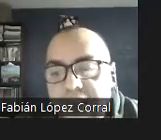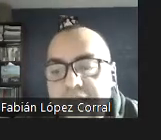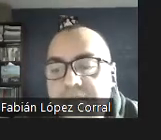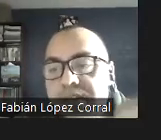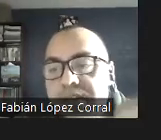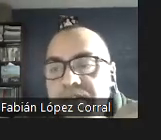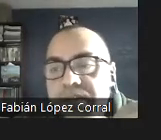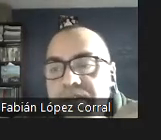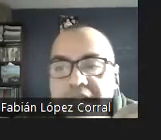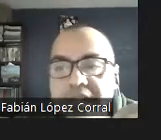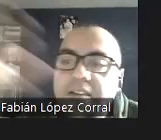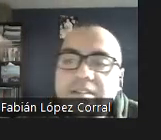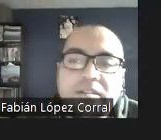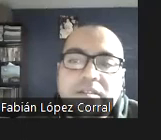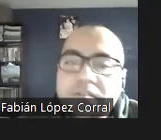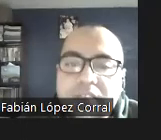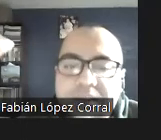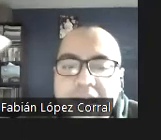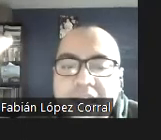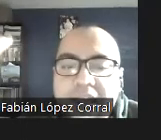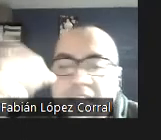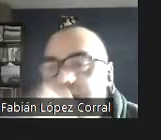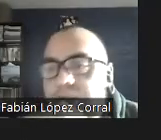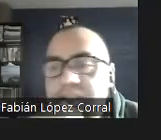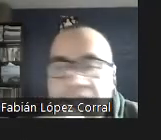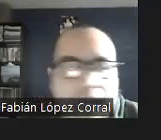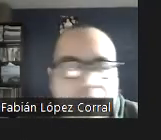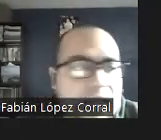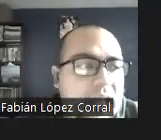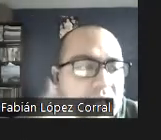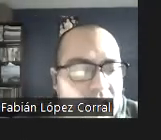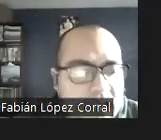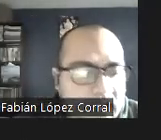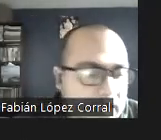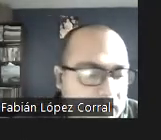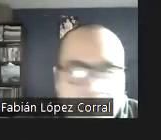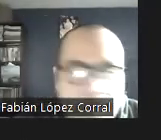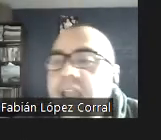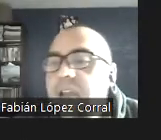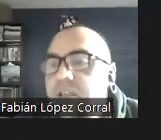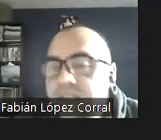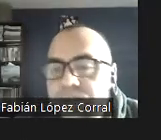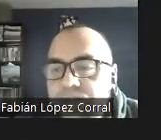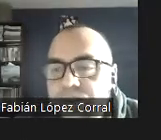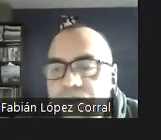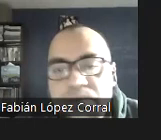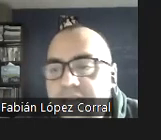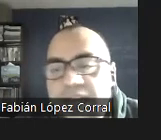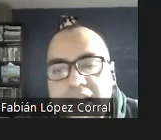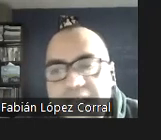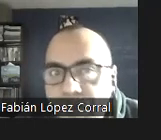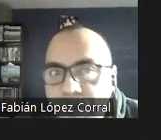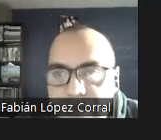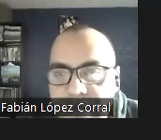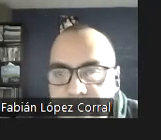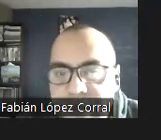esa masa continental se va a ir esparciendo hasta llegar a lo que soy como les decía